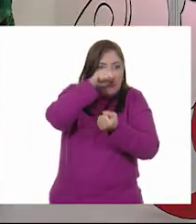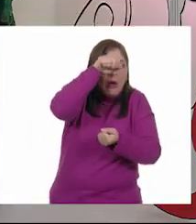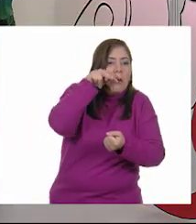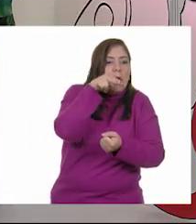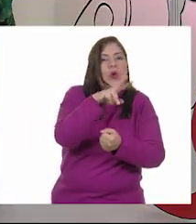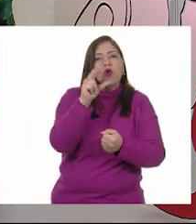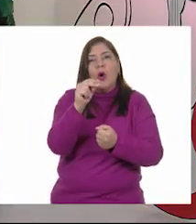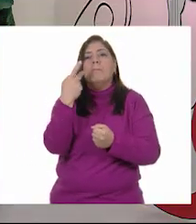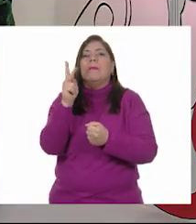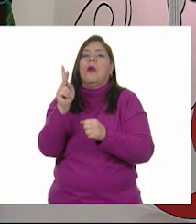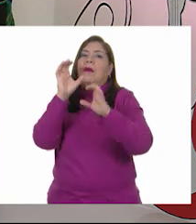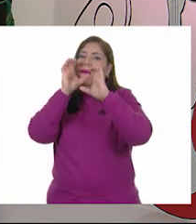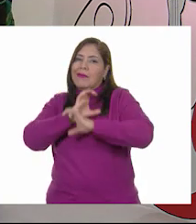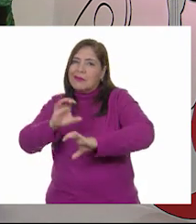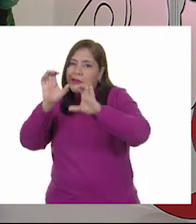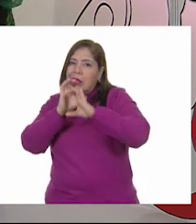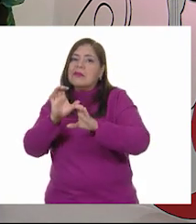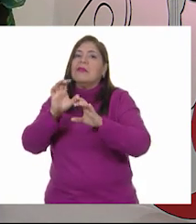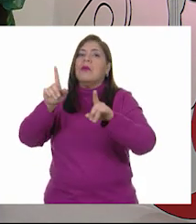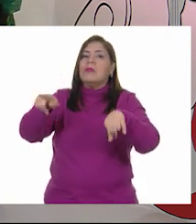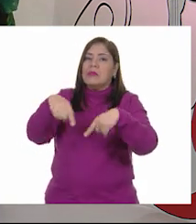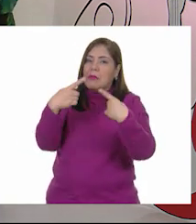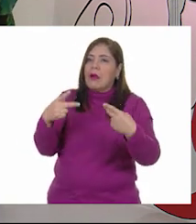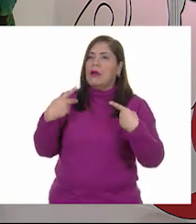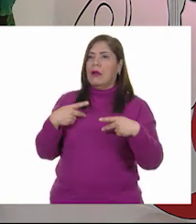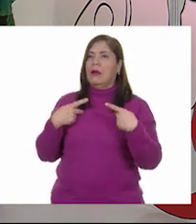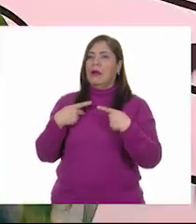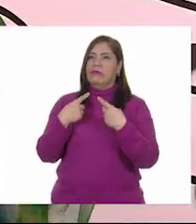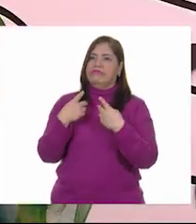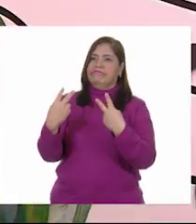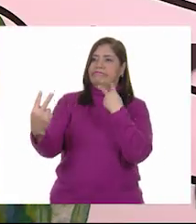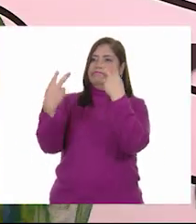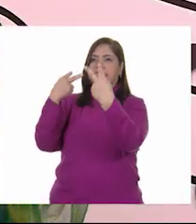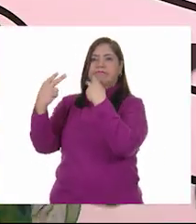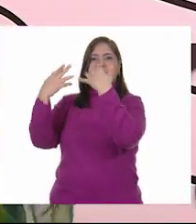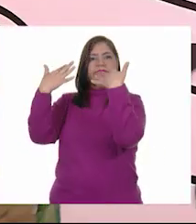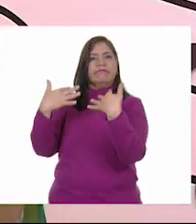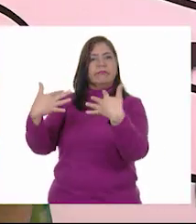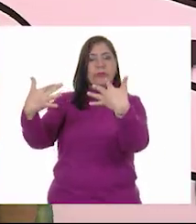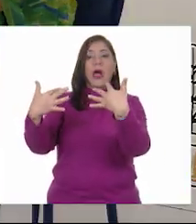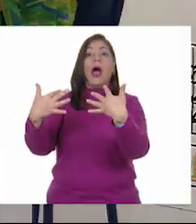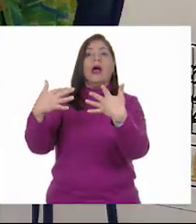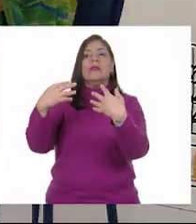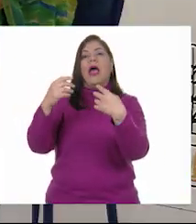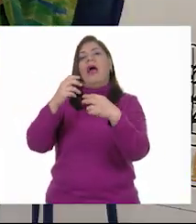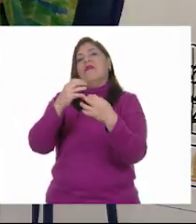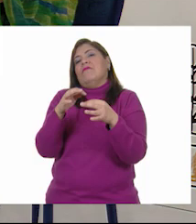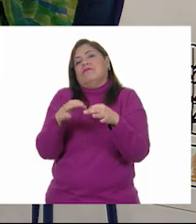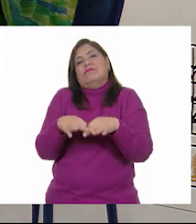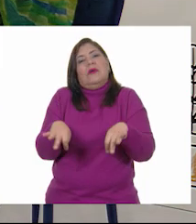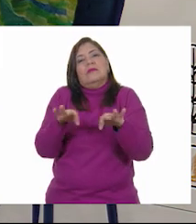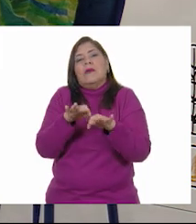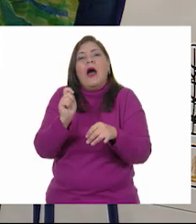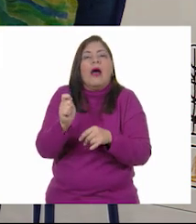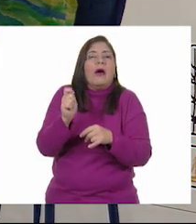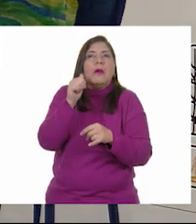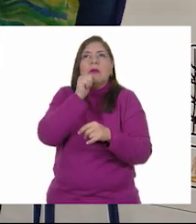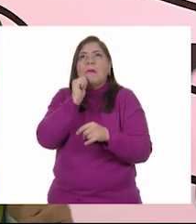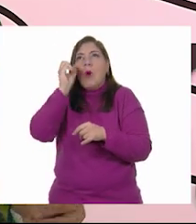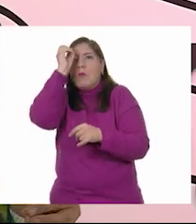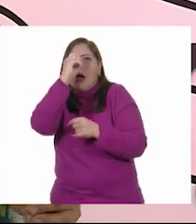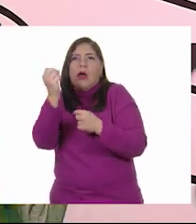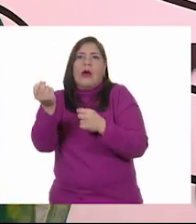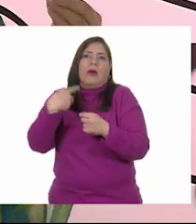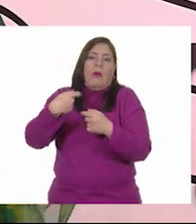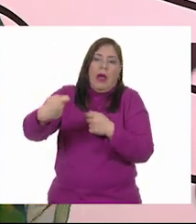un cantante, un músico, está para la gente, ¿no? Entonces, las opiniones son inevitables. Entonces, las opiniones desde